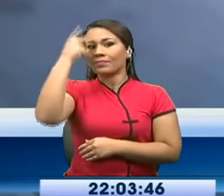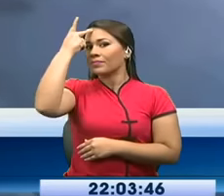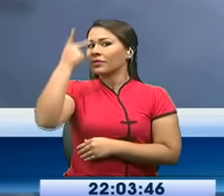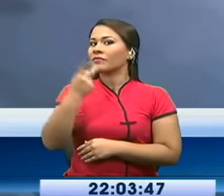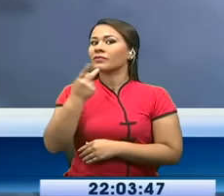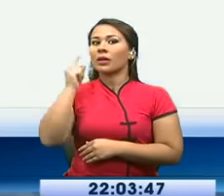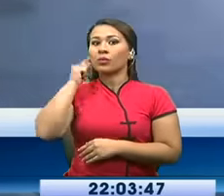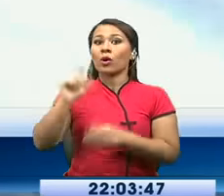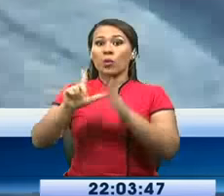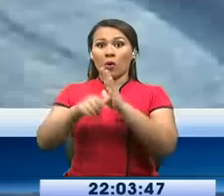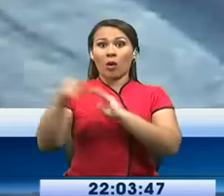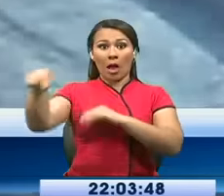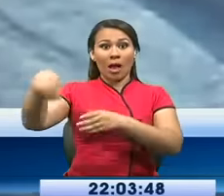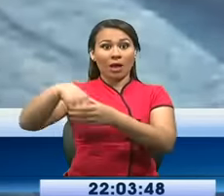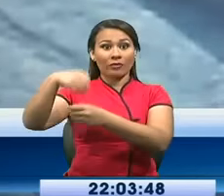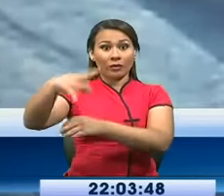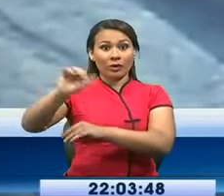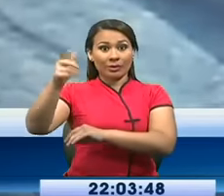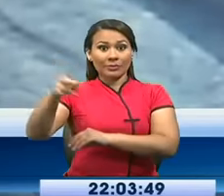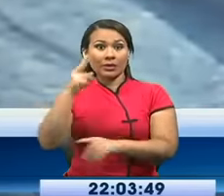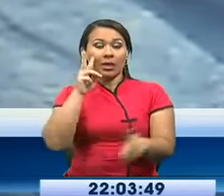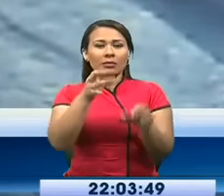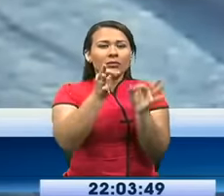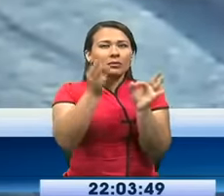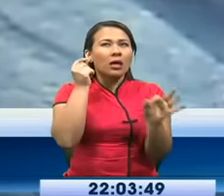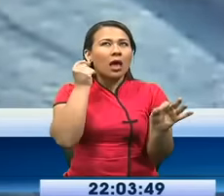en exteriores.